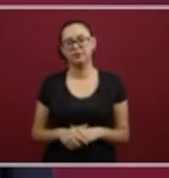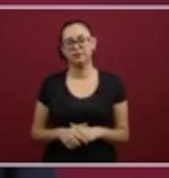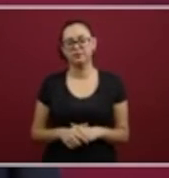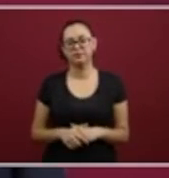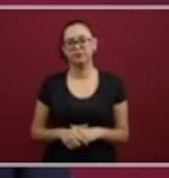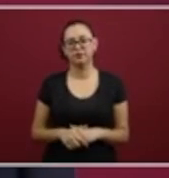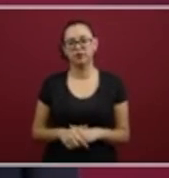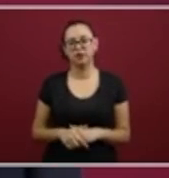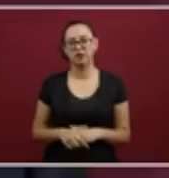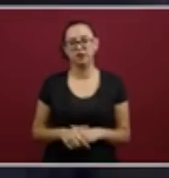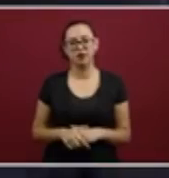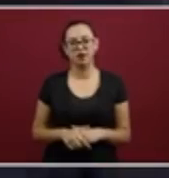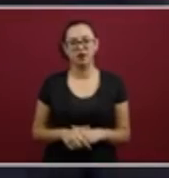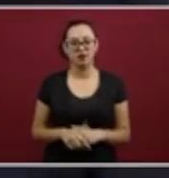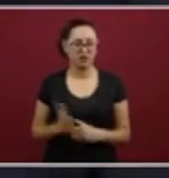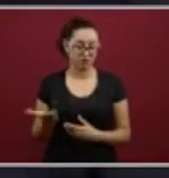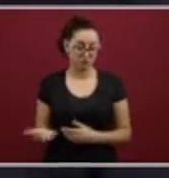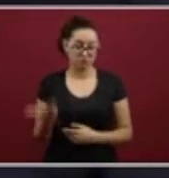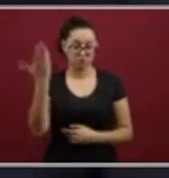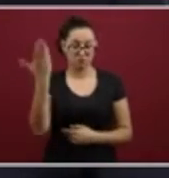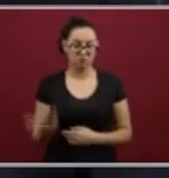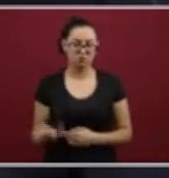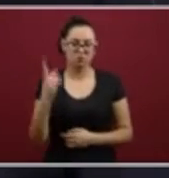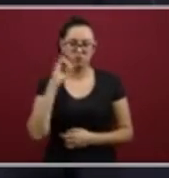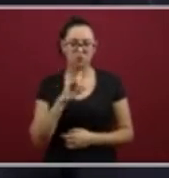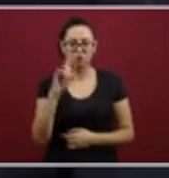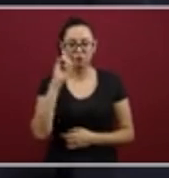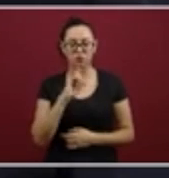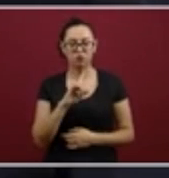la maestra Raquel Sosa es una